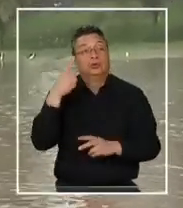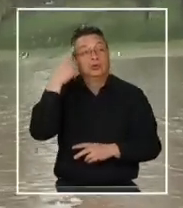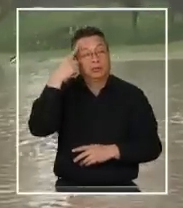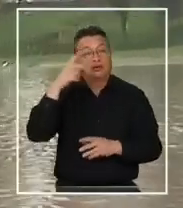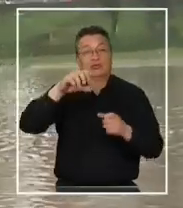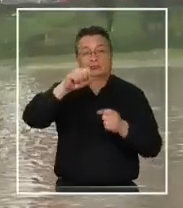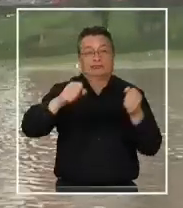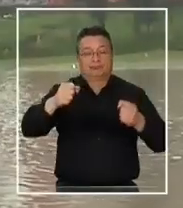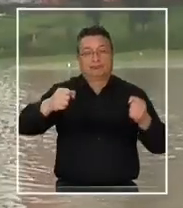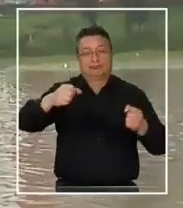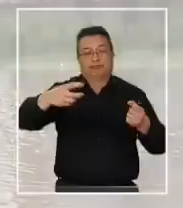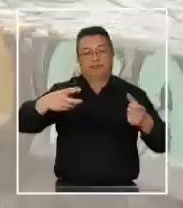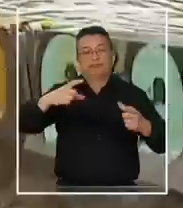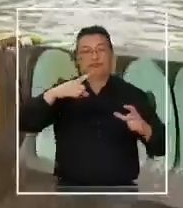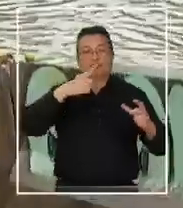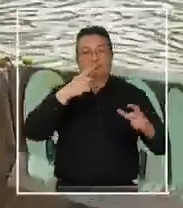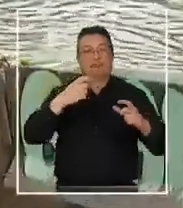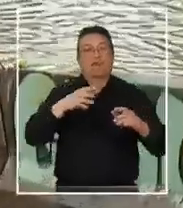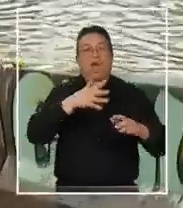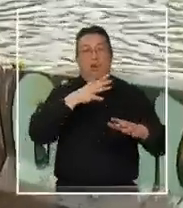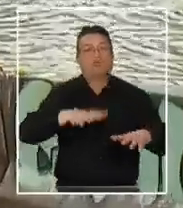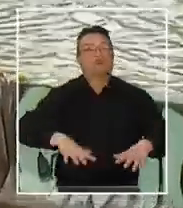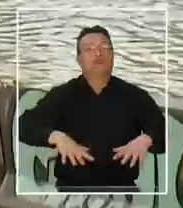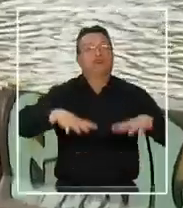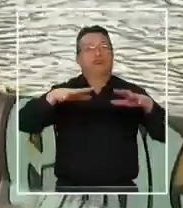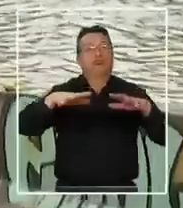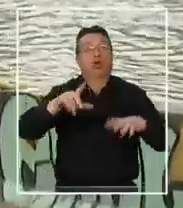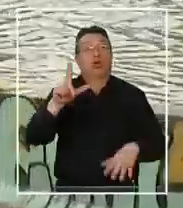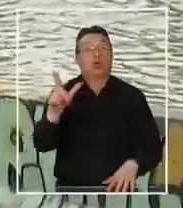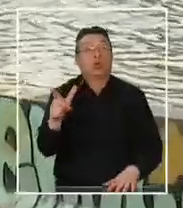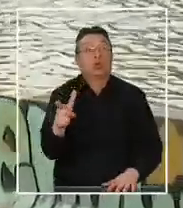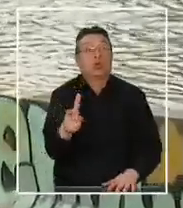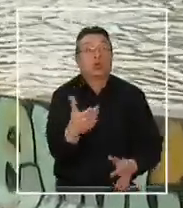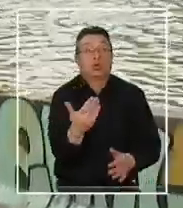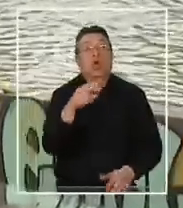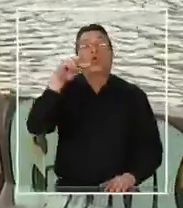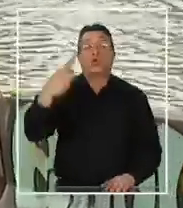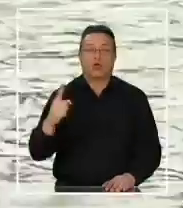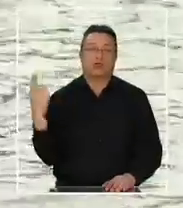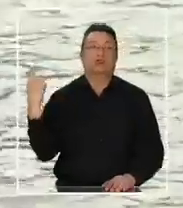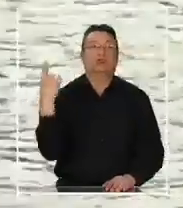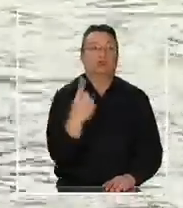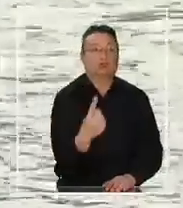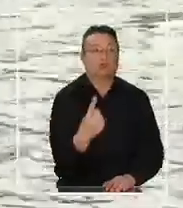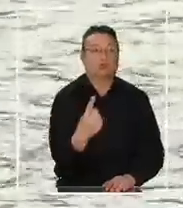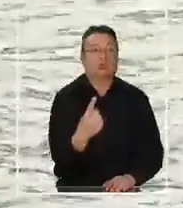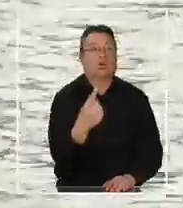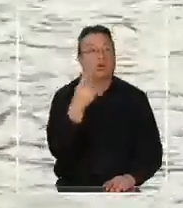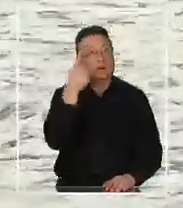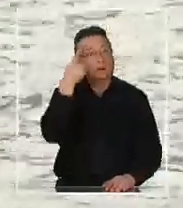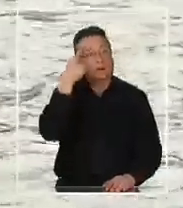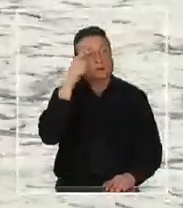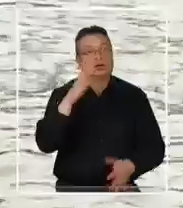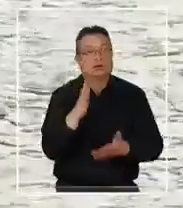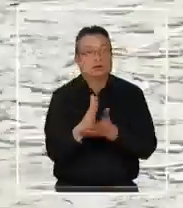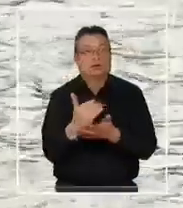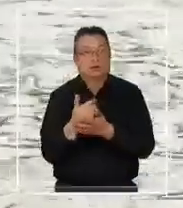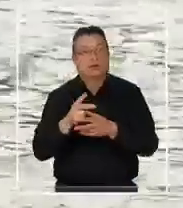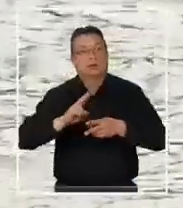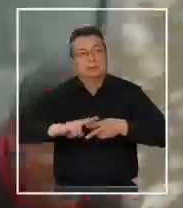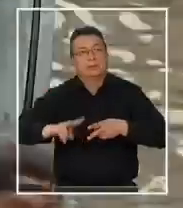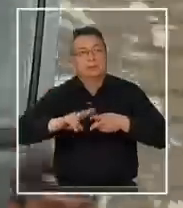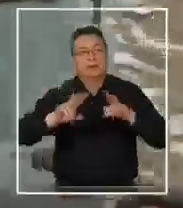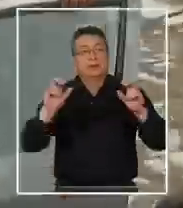volante trabado y está inundado completamente. Tras largos minutos de espera, apareció el propietario. Eso sí, hubo que hacer un intenso operativo